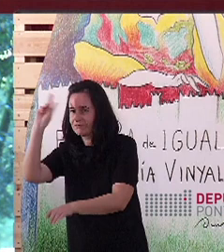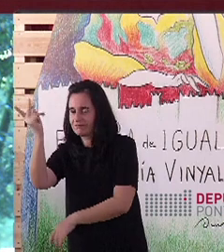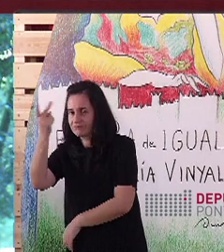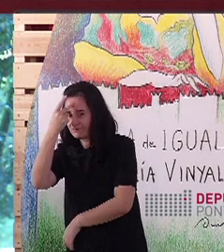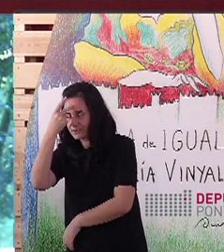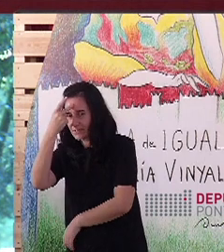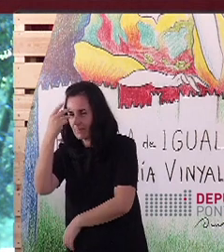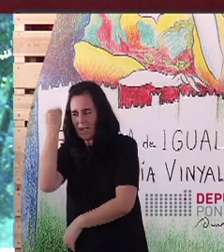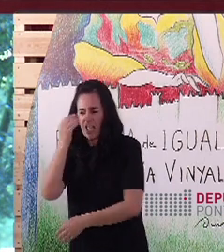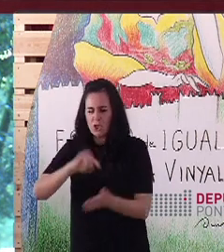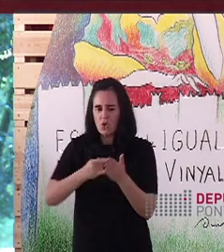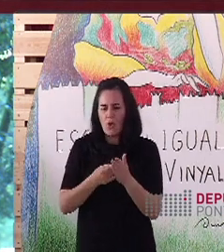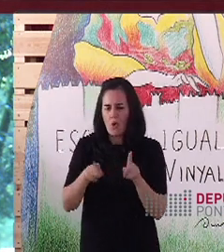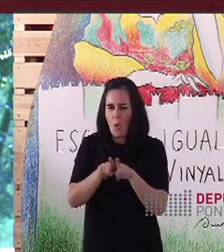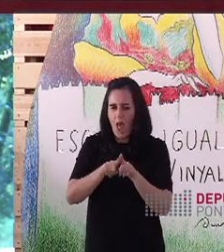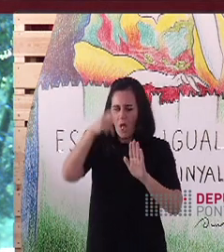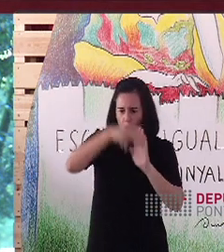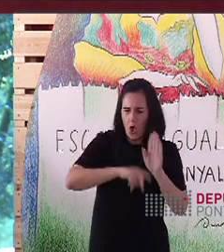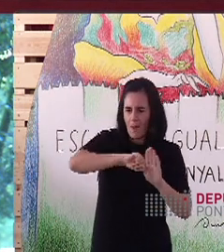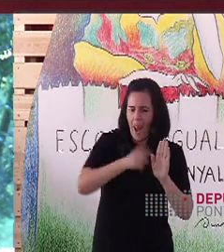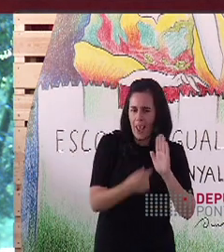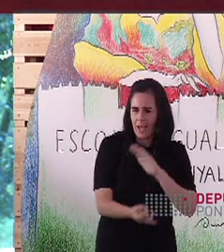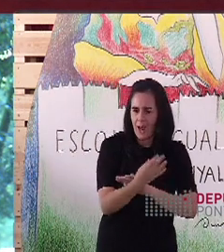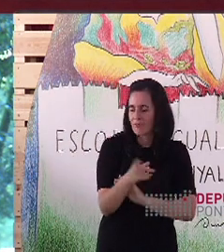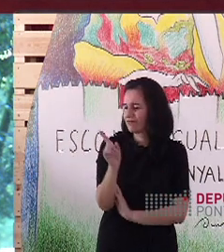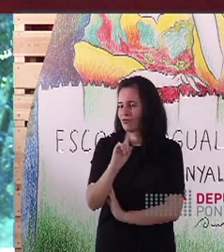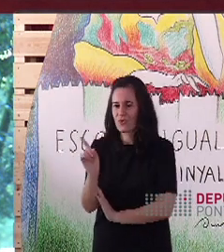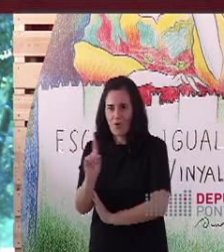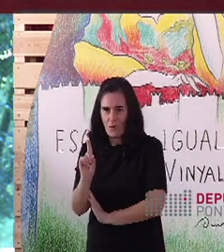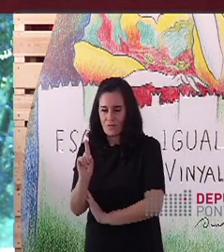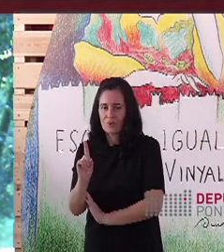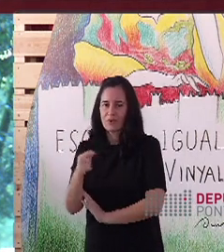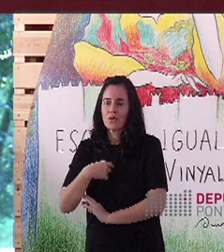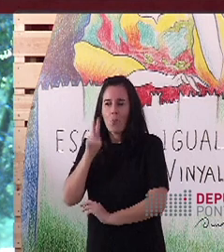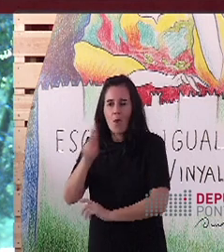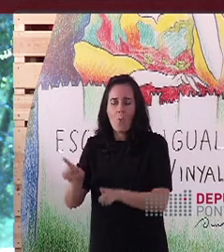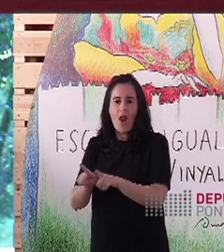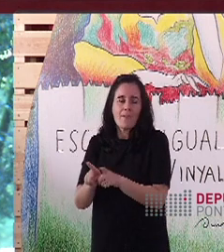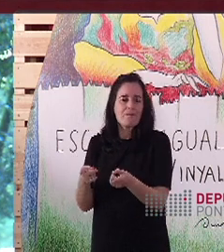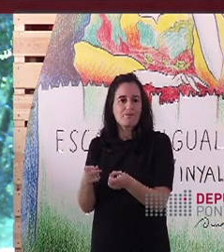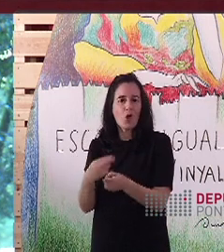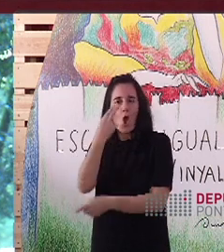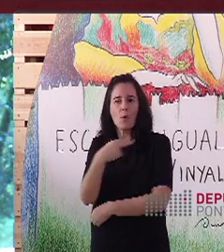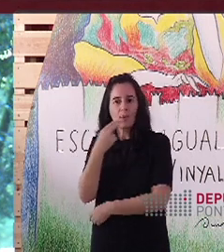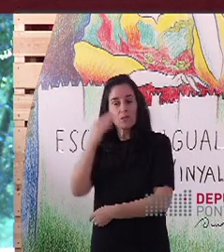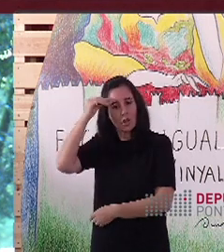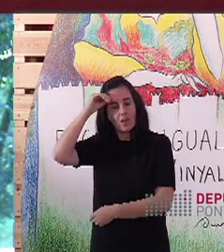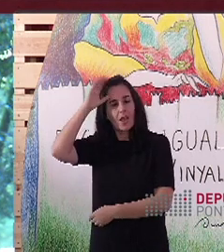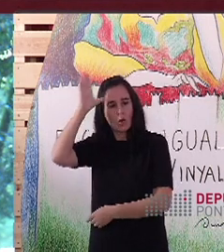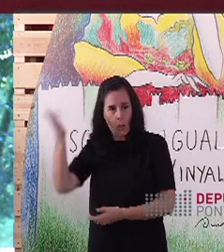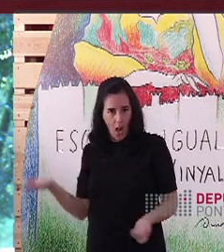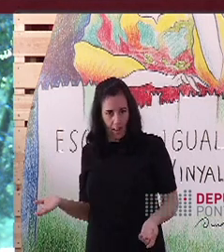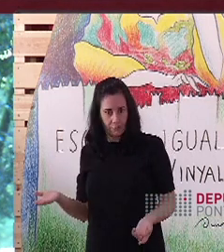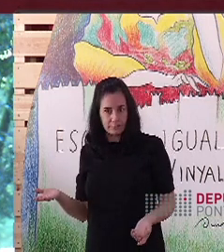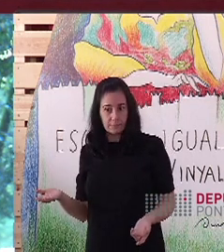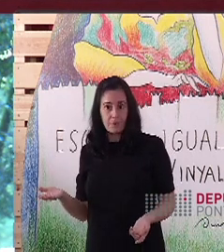solución sea la regulación. Para mí es un compromiso intelectual, indudablemente, esto. Eso ha ido provocando